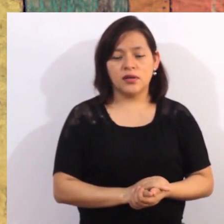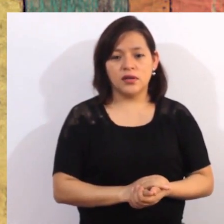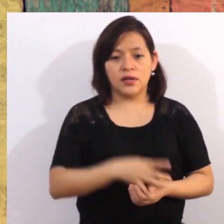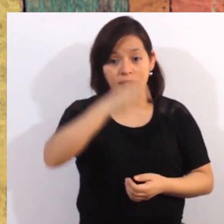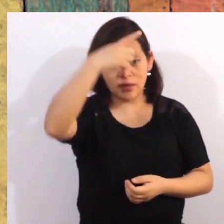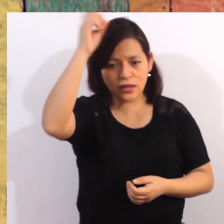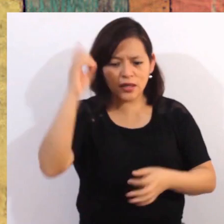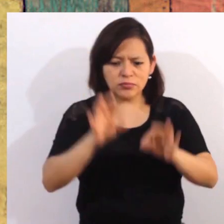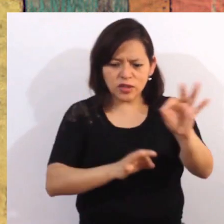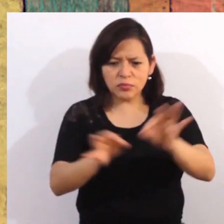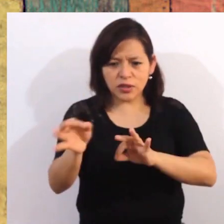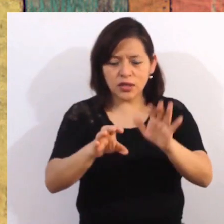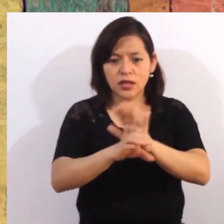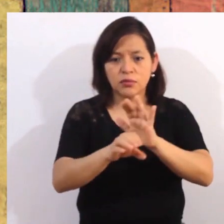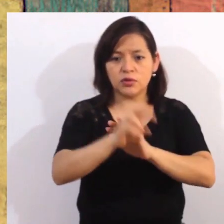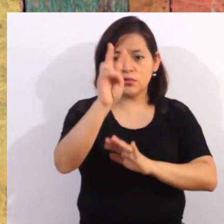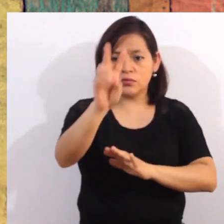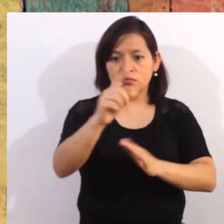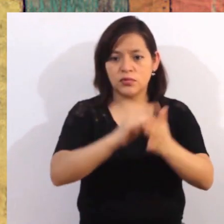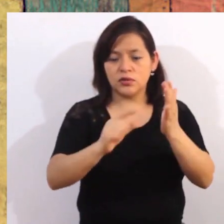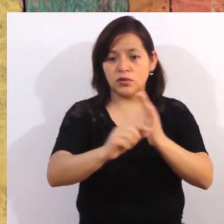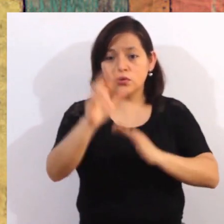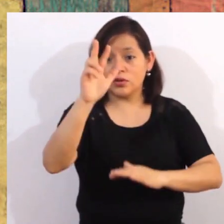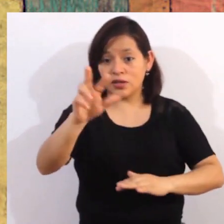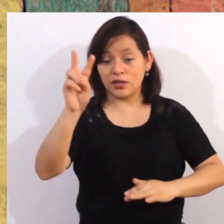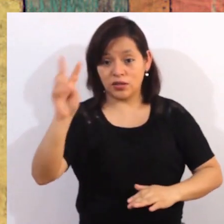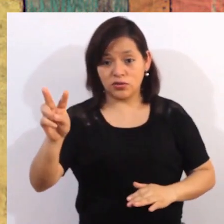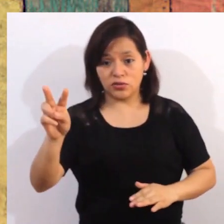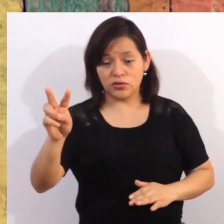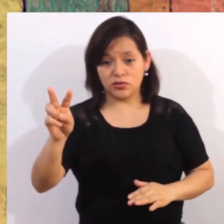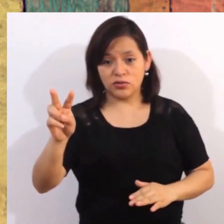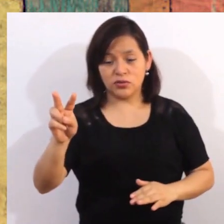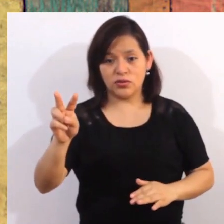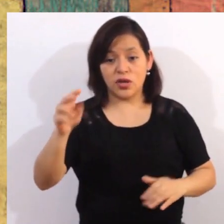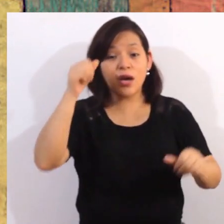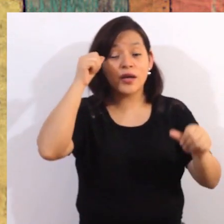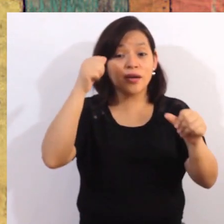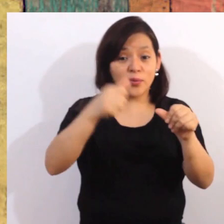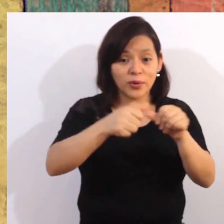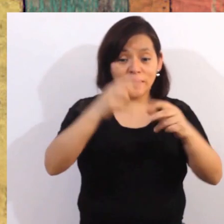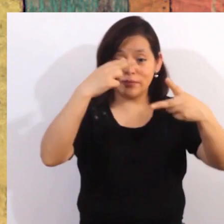numerosas definitivamente en el libro de Daniel. En el capítulo 2, versículo 32, se